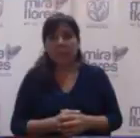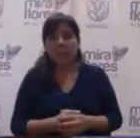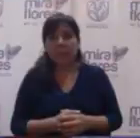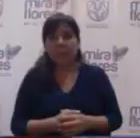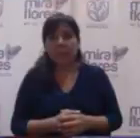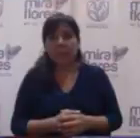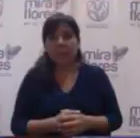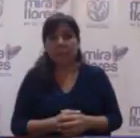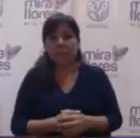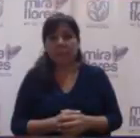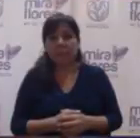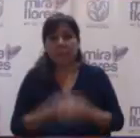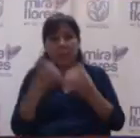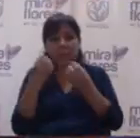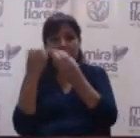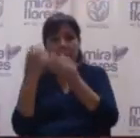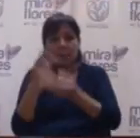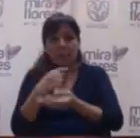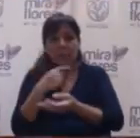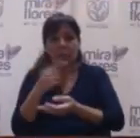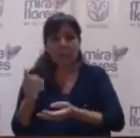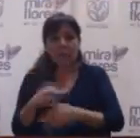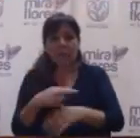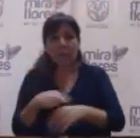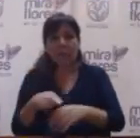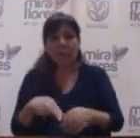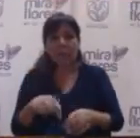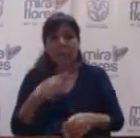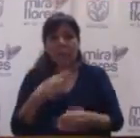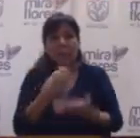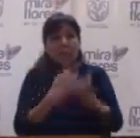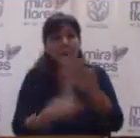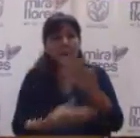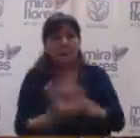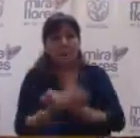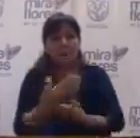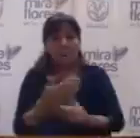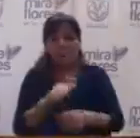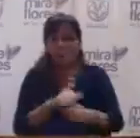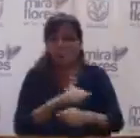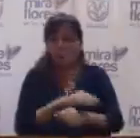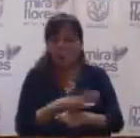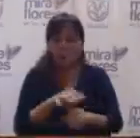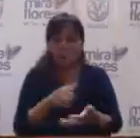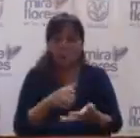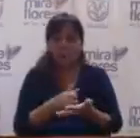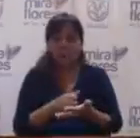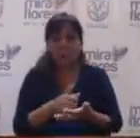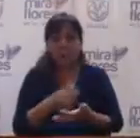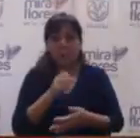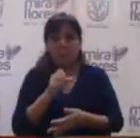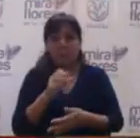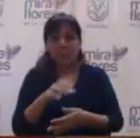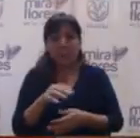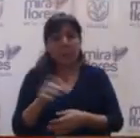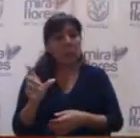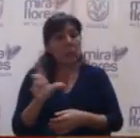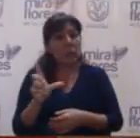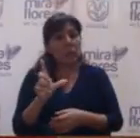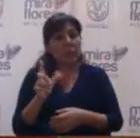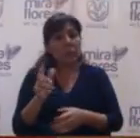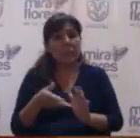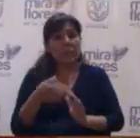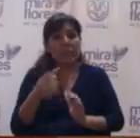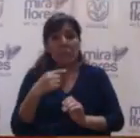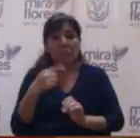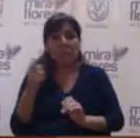la regidora Fran Carré. Sí, buenos días con todos. Solamente para comentar que estuvimos el lunes en la